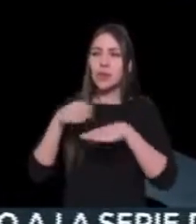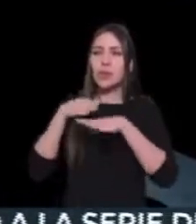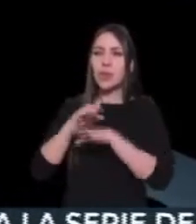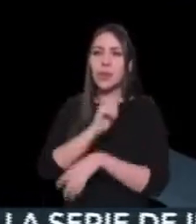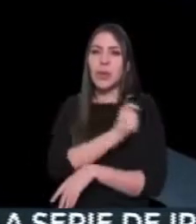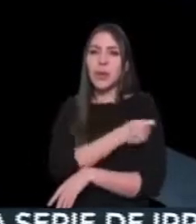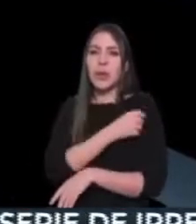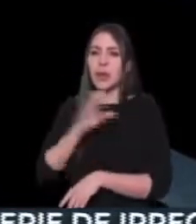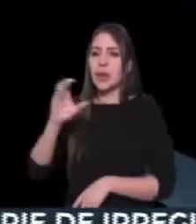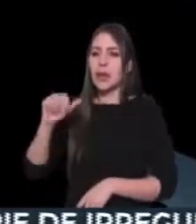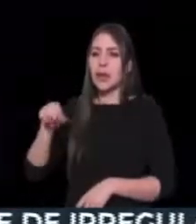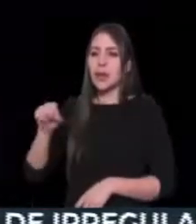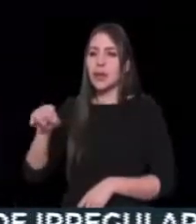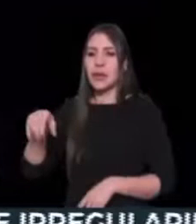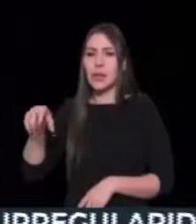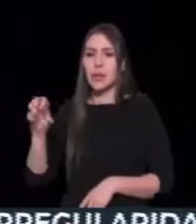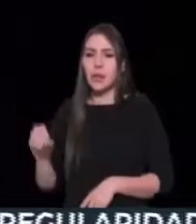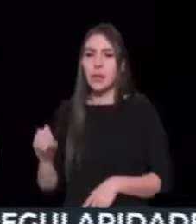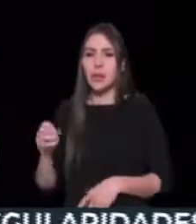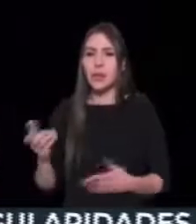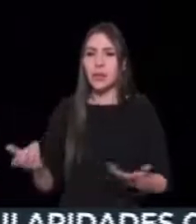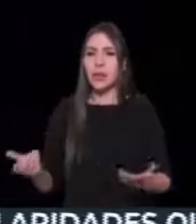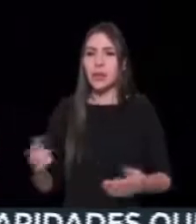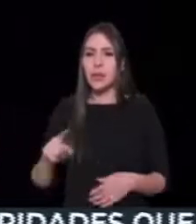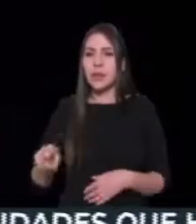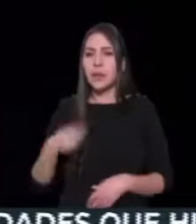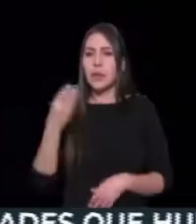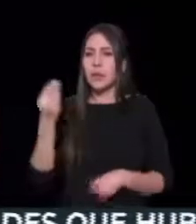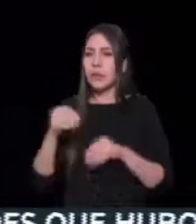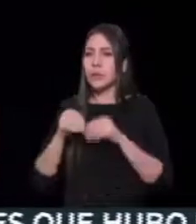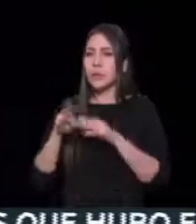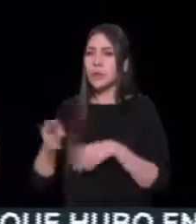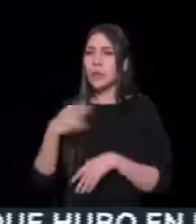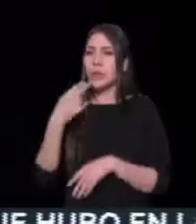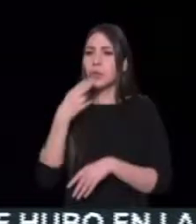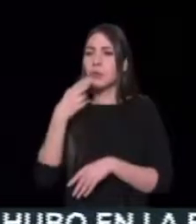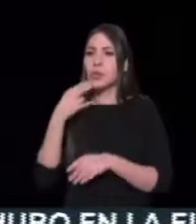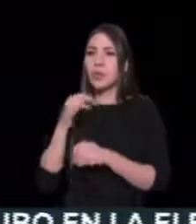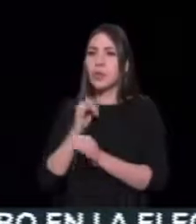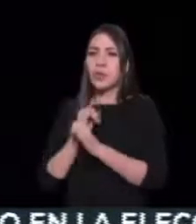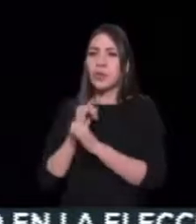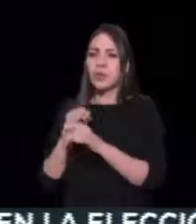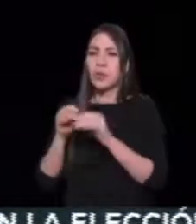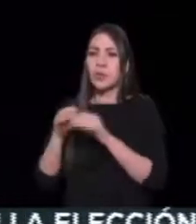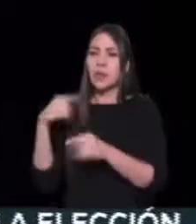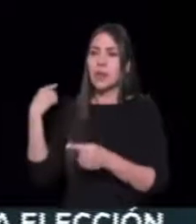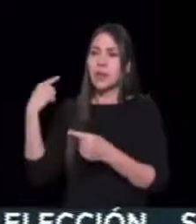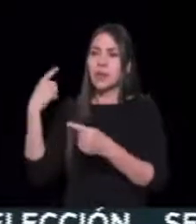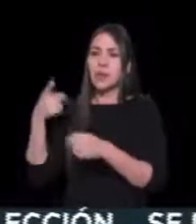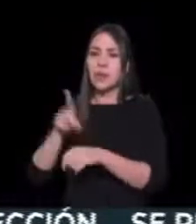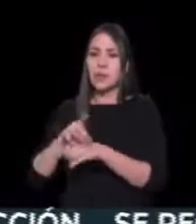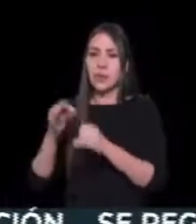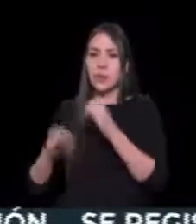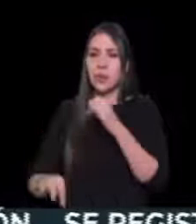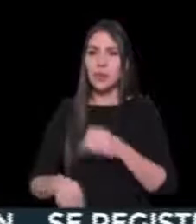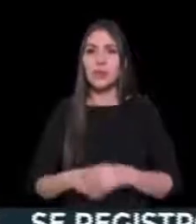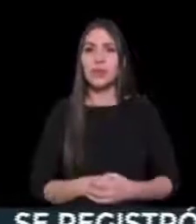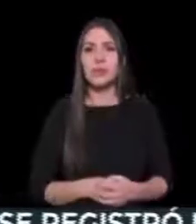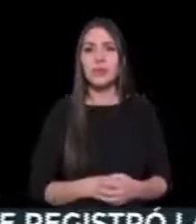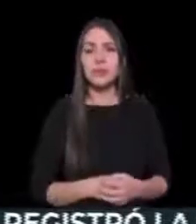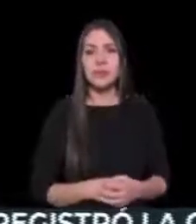CanSino, el papel de Penilei Ramírez, pues ha dado mucho que hablar en redes durante los últimos días, ¿no, Miguel? El papelón.